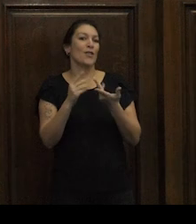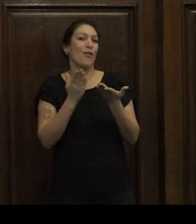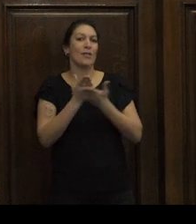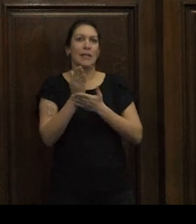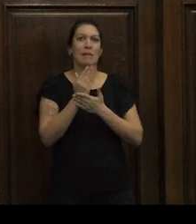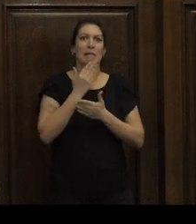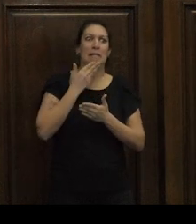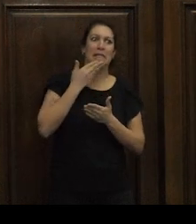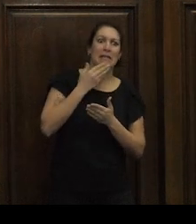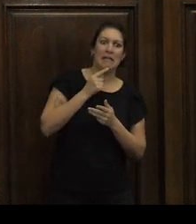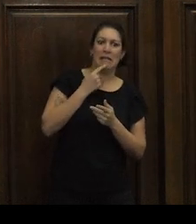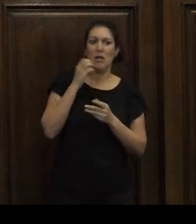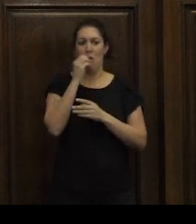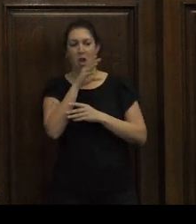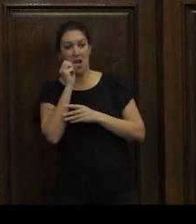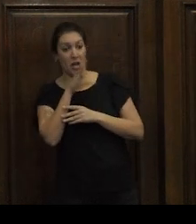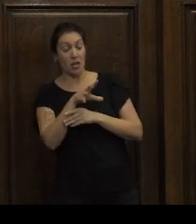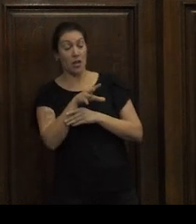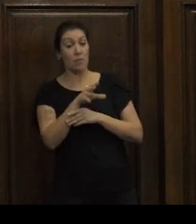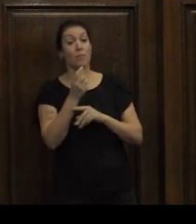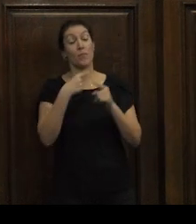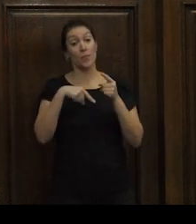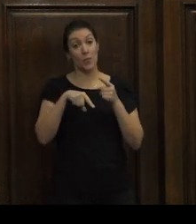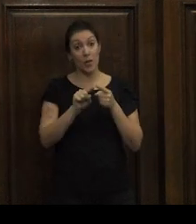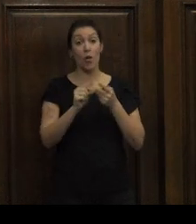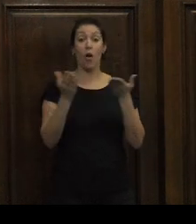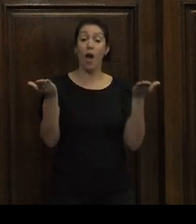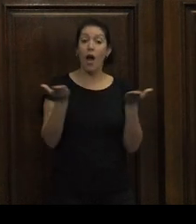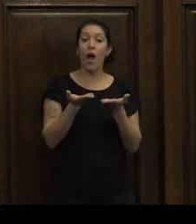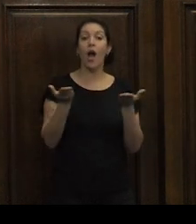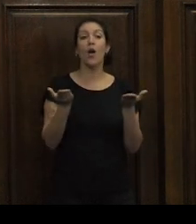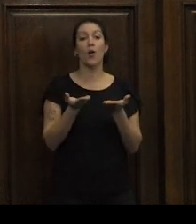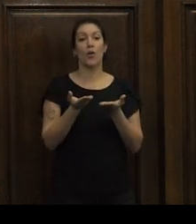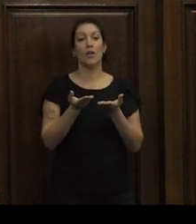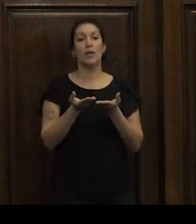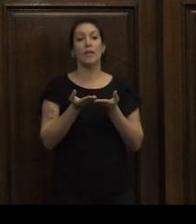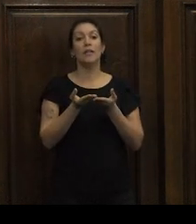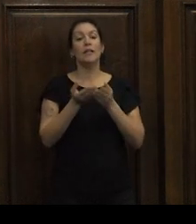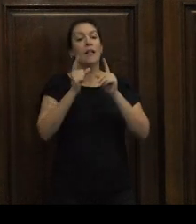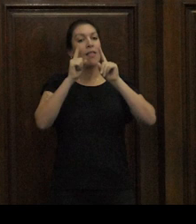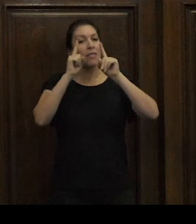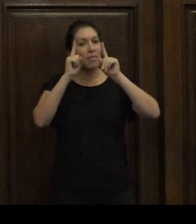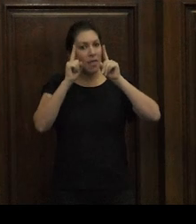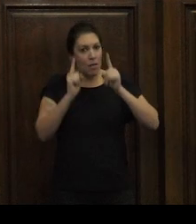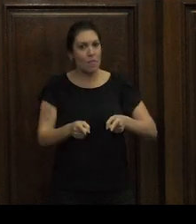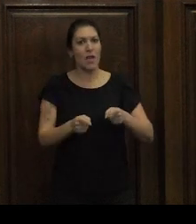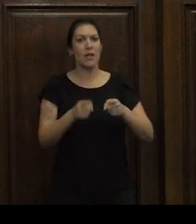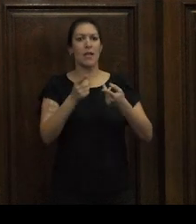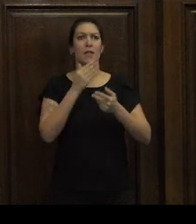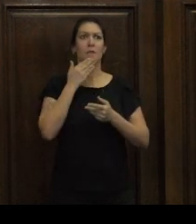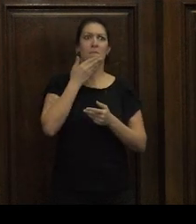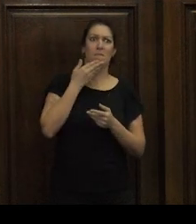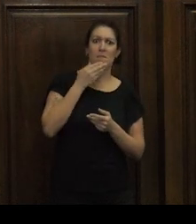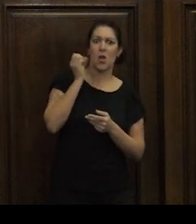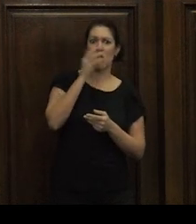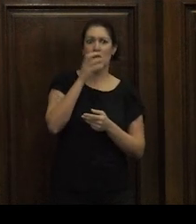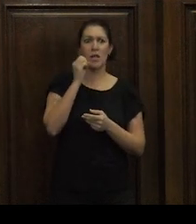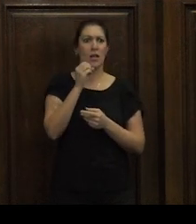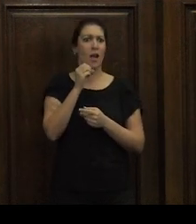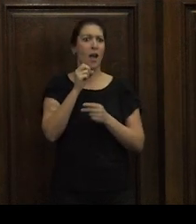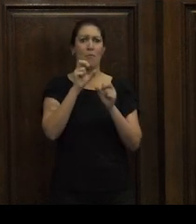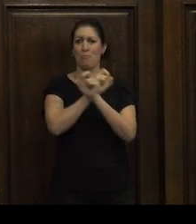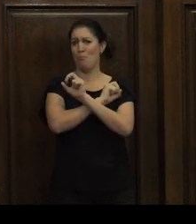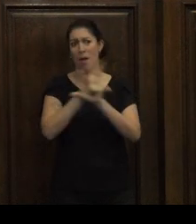flotaron sospechas y críticas, ¿no? Pero que ahora también se han agigantado, ¿no? Esas sospechas y críticas